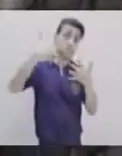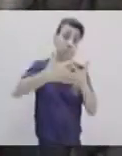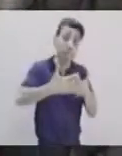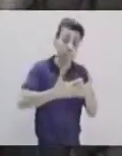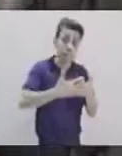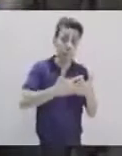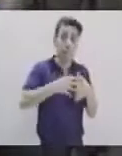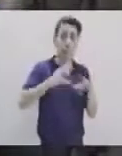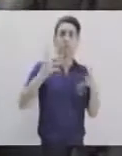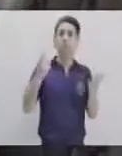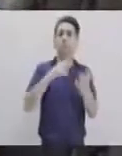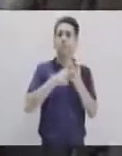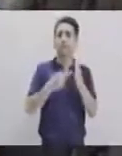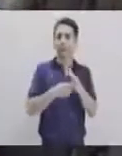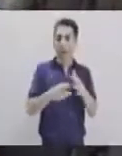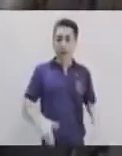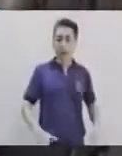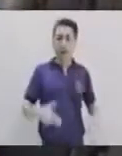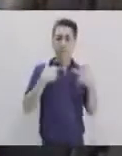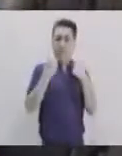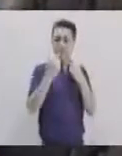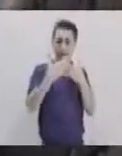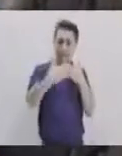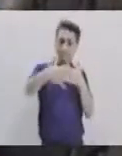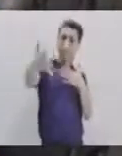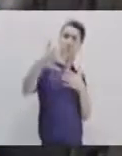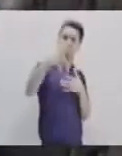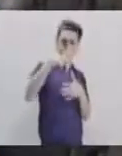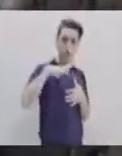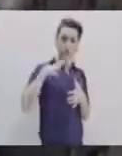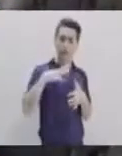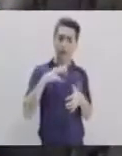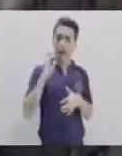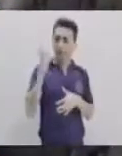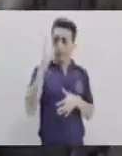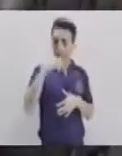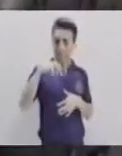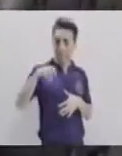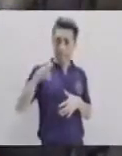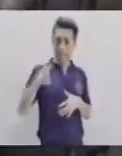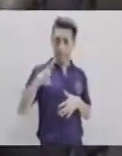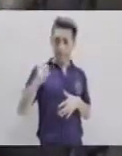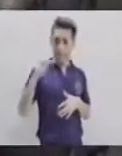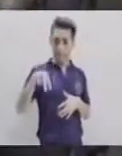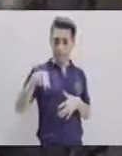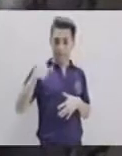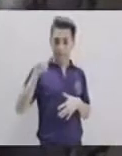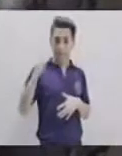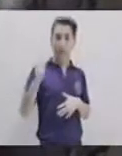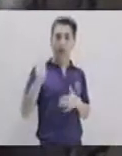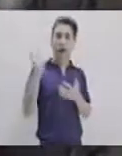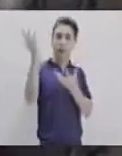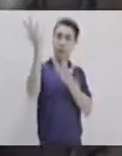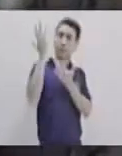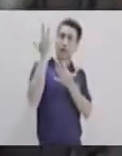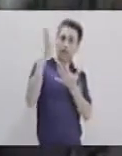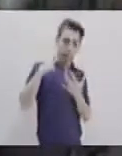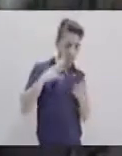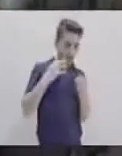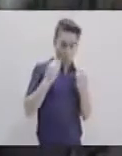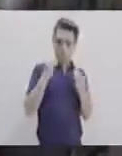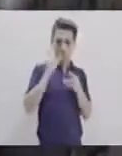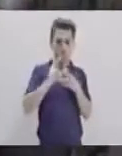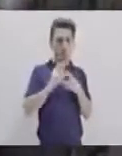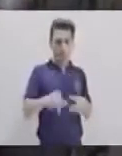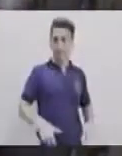la vida está por delante y tienes una esperanza y tienes cosas por qué vivir, ¿verdad? Si yo me